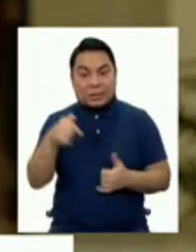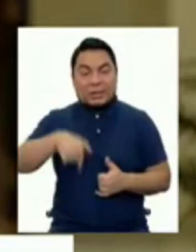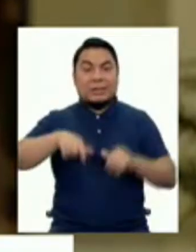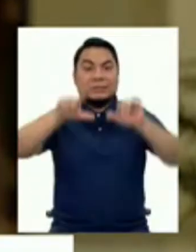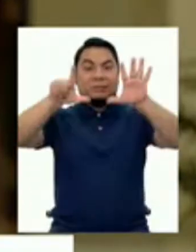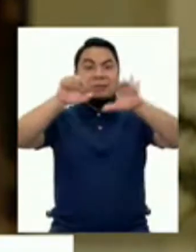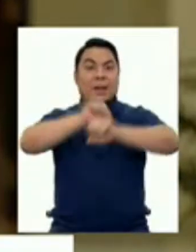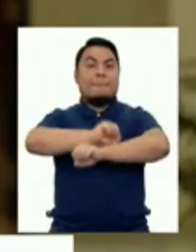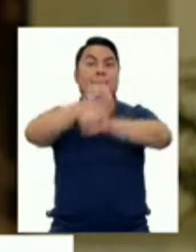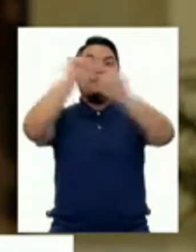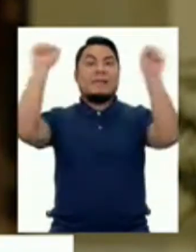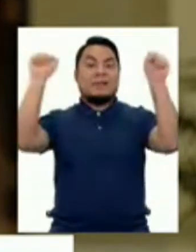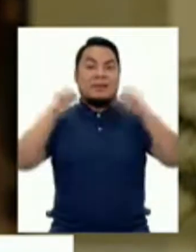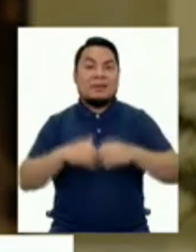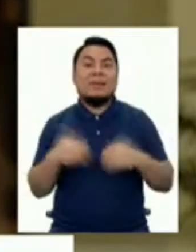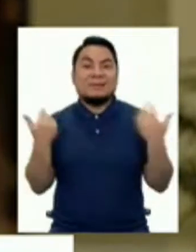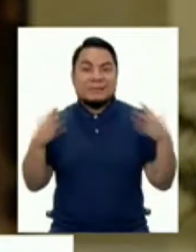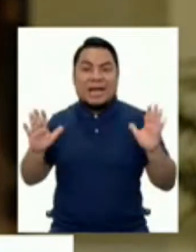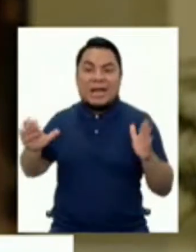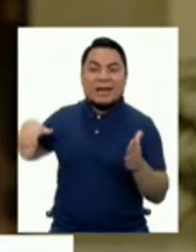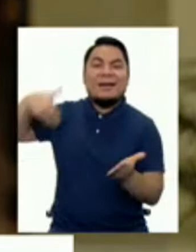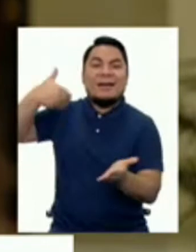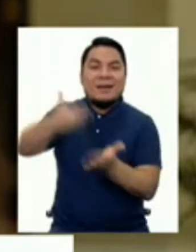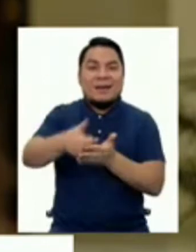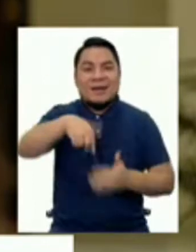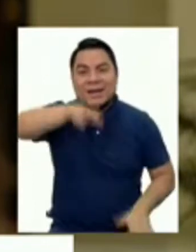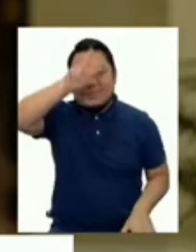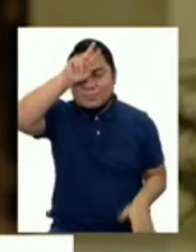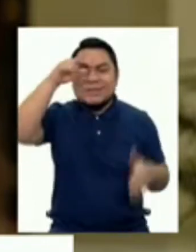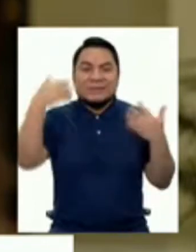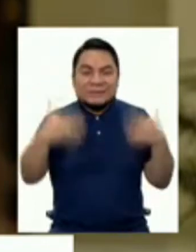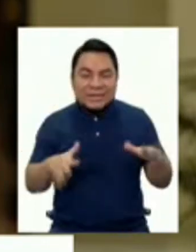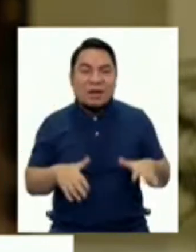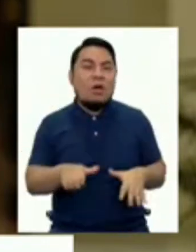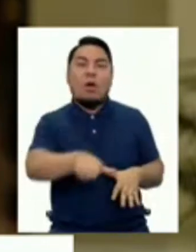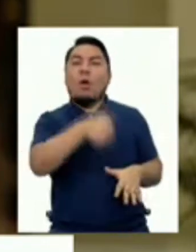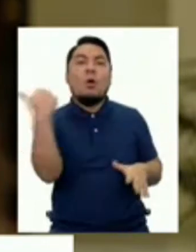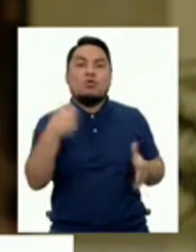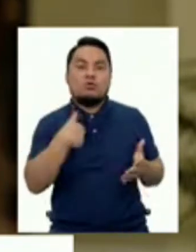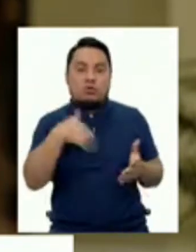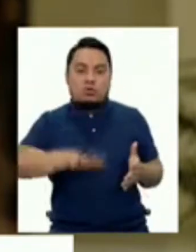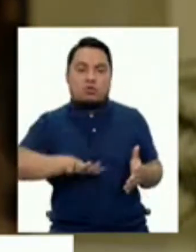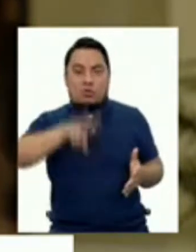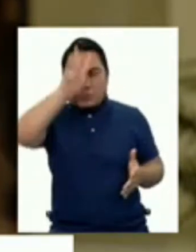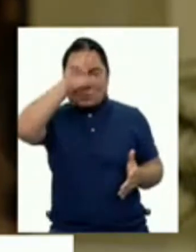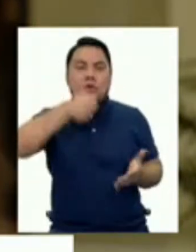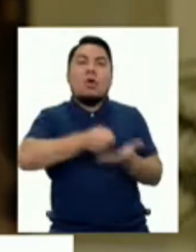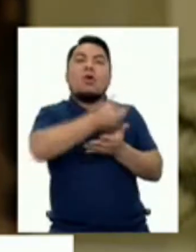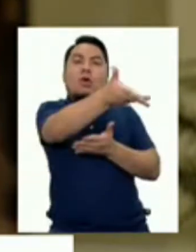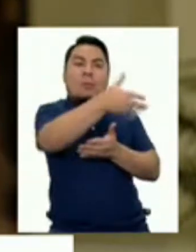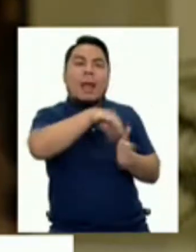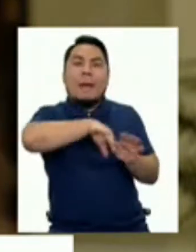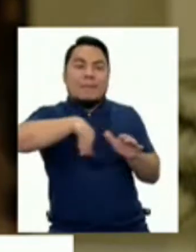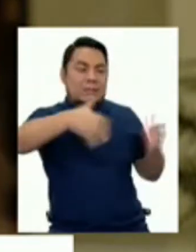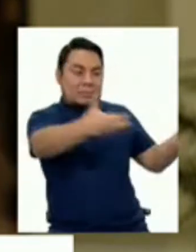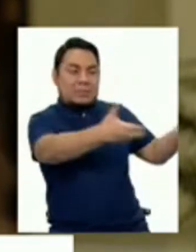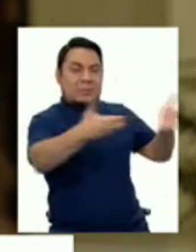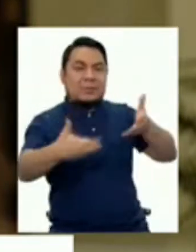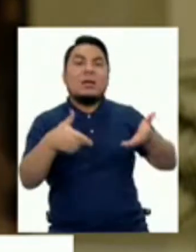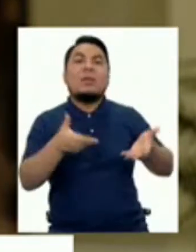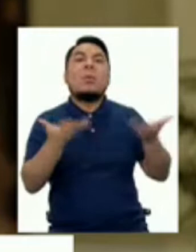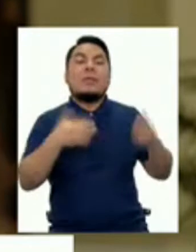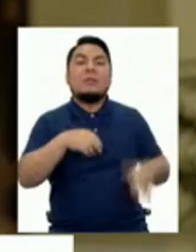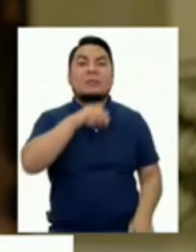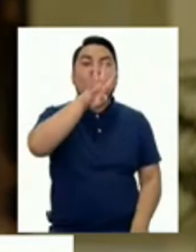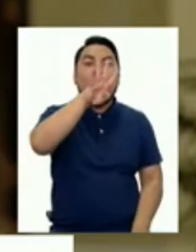de la mañana, han llegado al Perú un lote importante de la compra que hemos hecho de